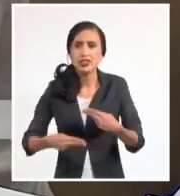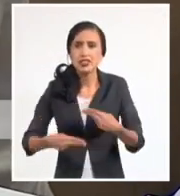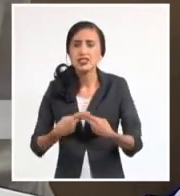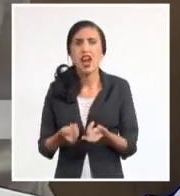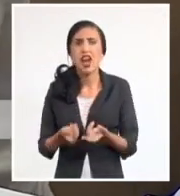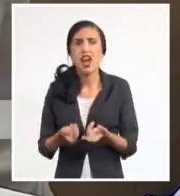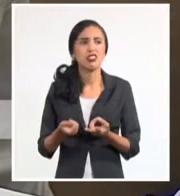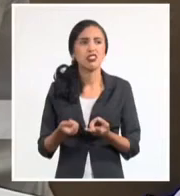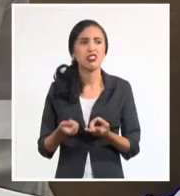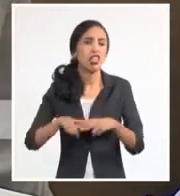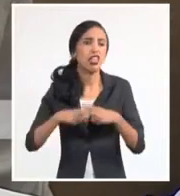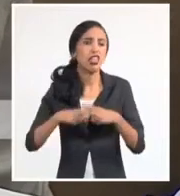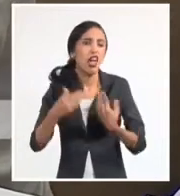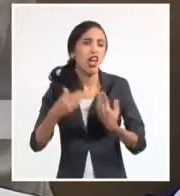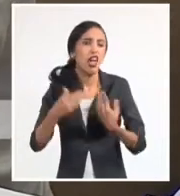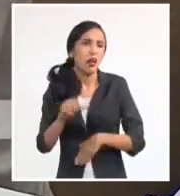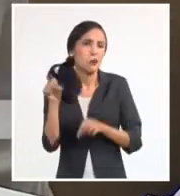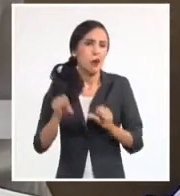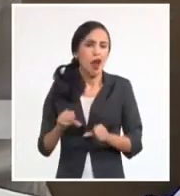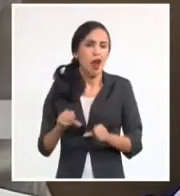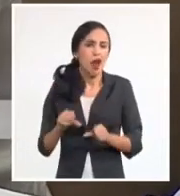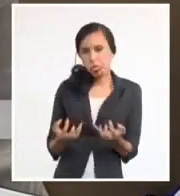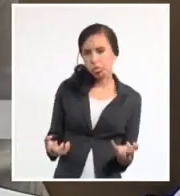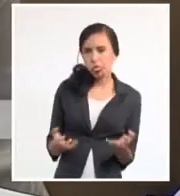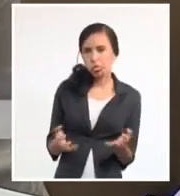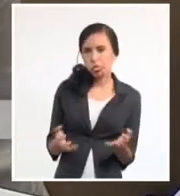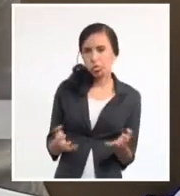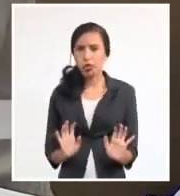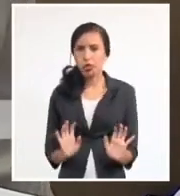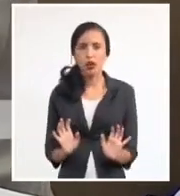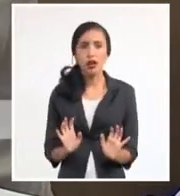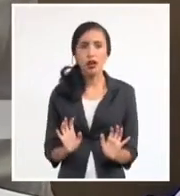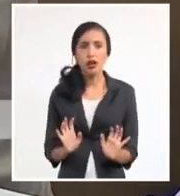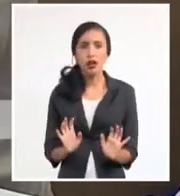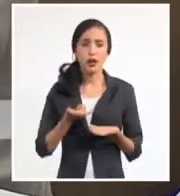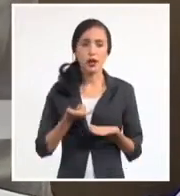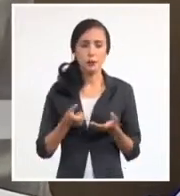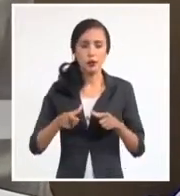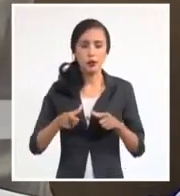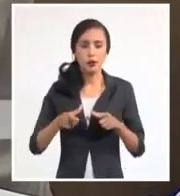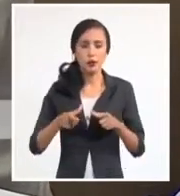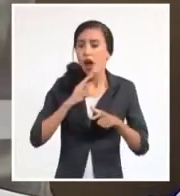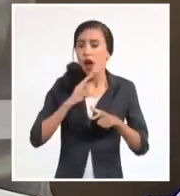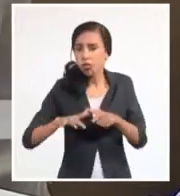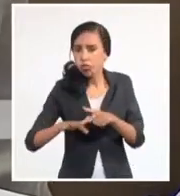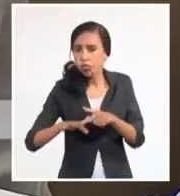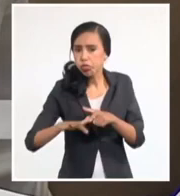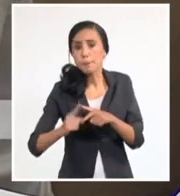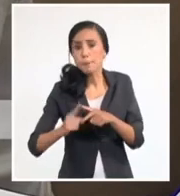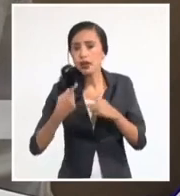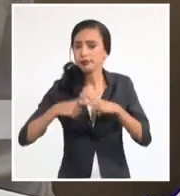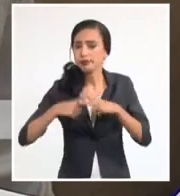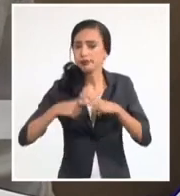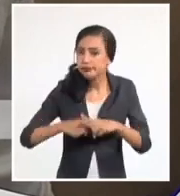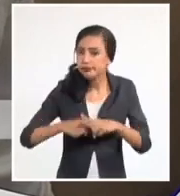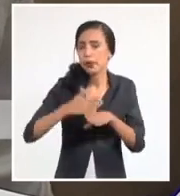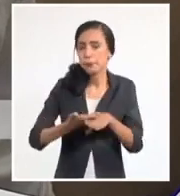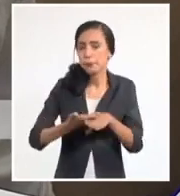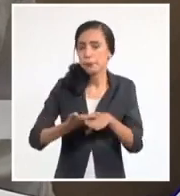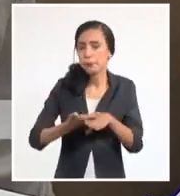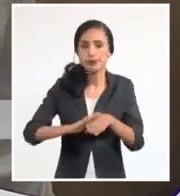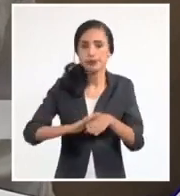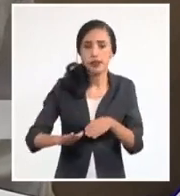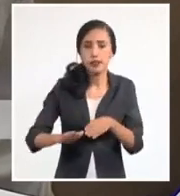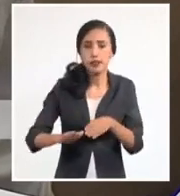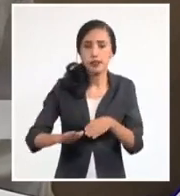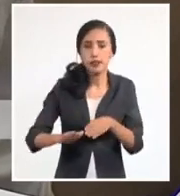chapucera o se echa sin haber quitado antes el salidero y a los 20 días esa calle está llena de huecos otra vez, le estamos haciendo un tremendo